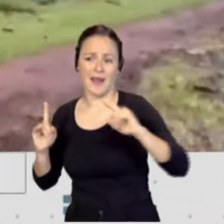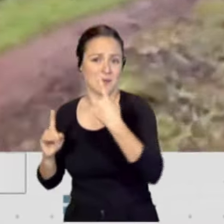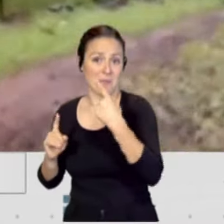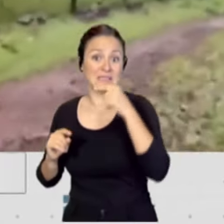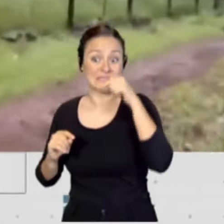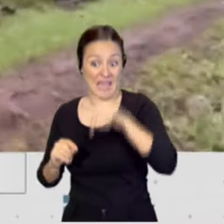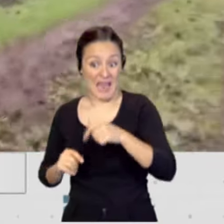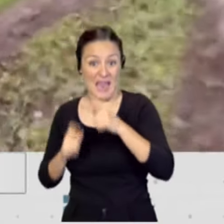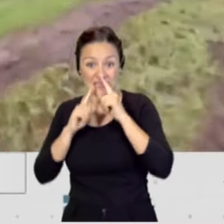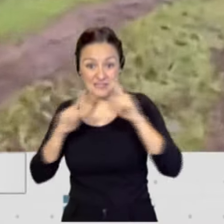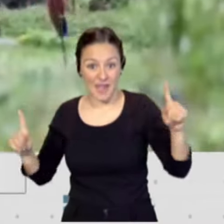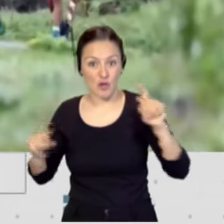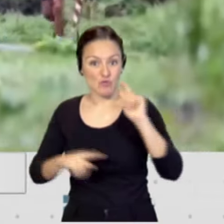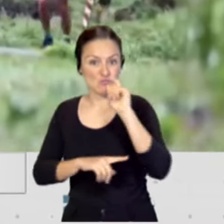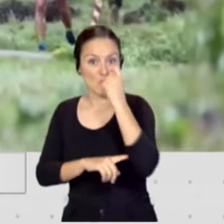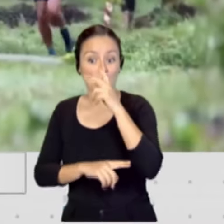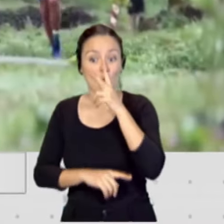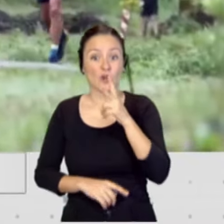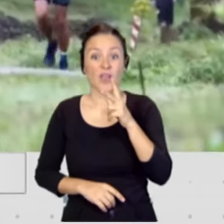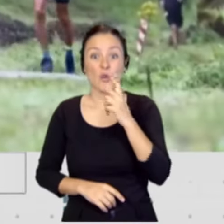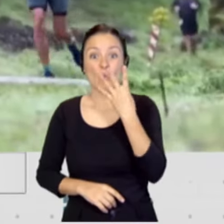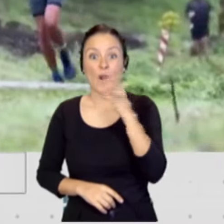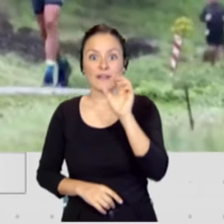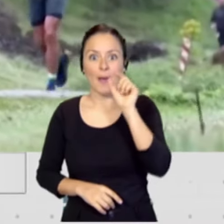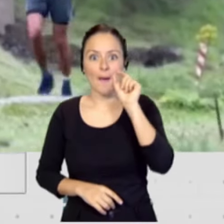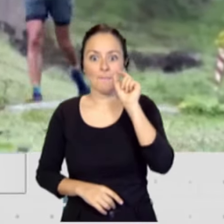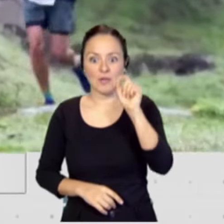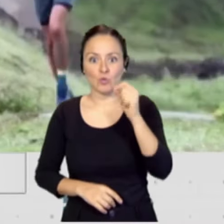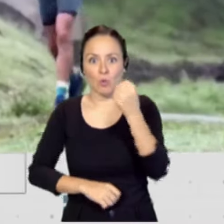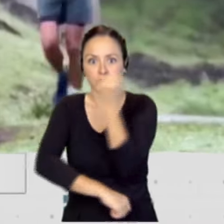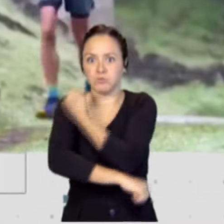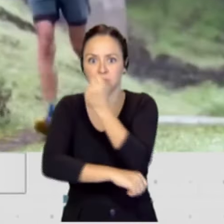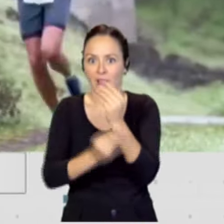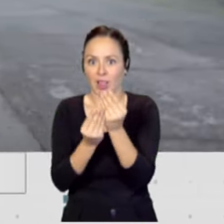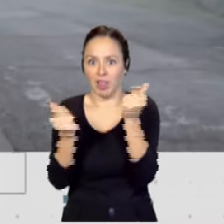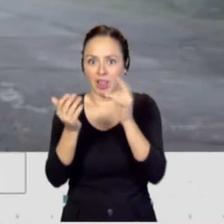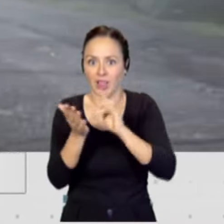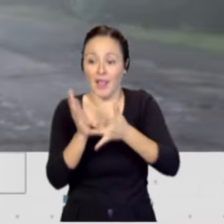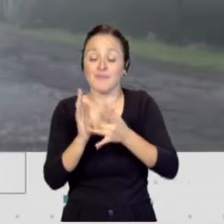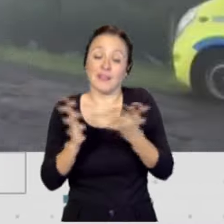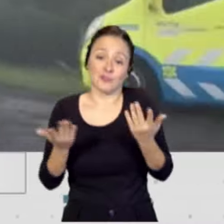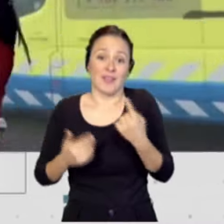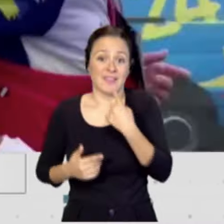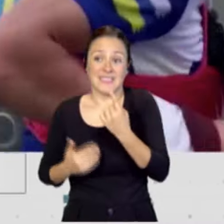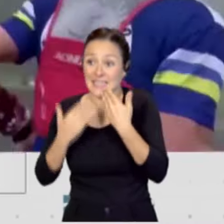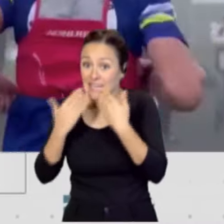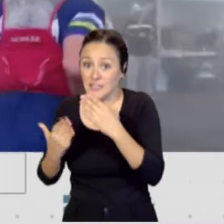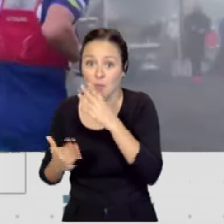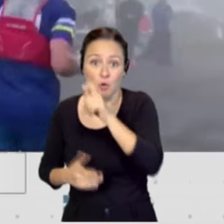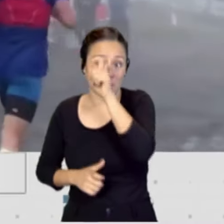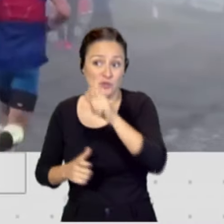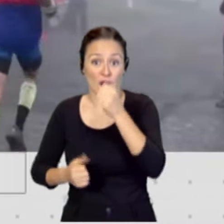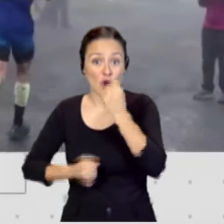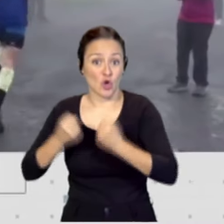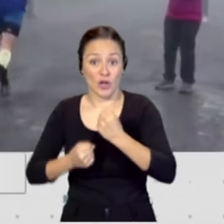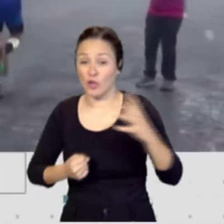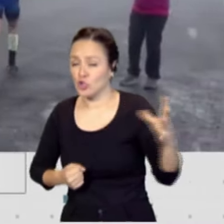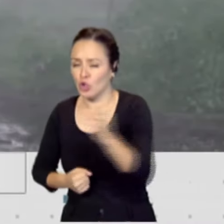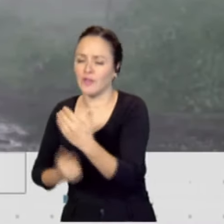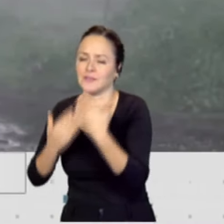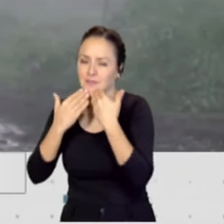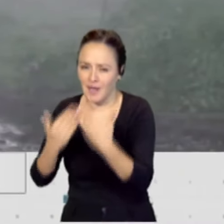año batimos récord en que 40 minutos agotó las inscripciones y que agradecemos primero la comprensión de todos los los corredores de todos los